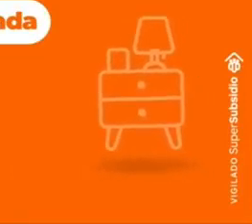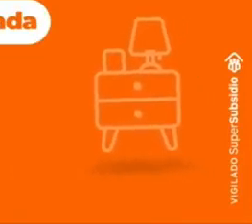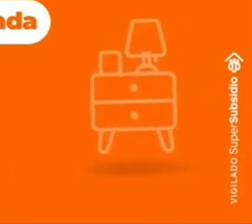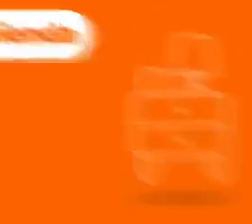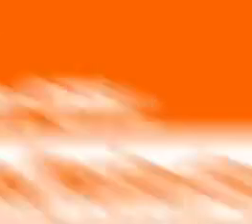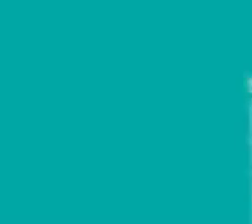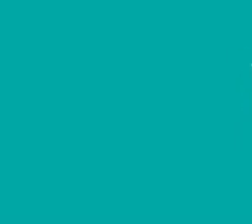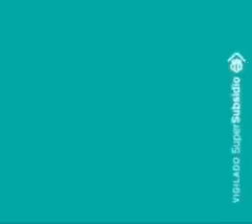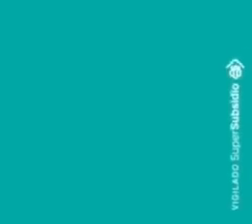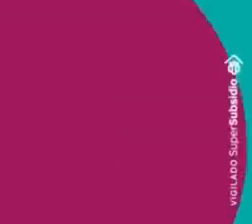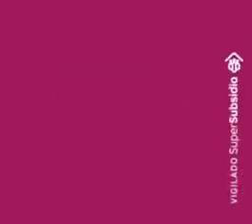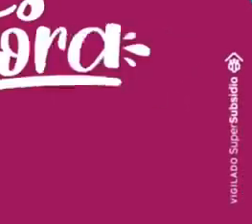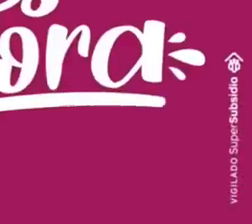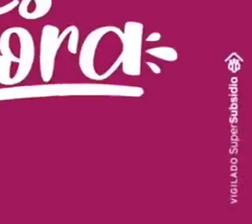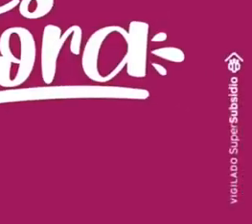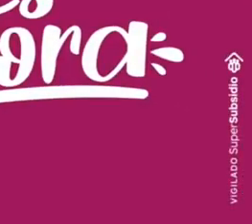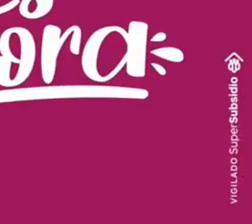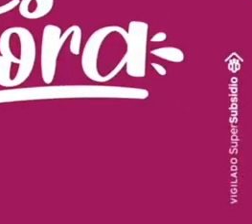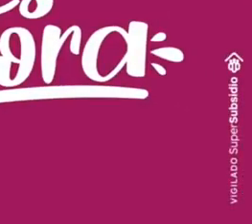e